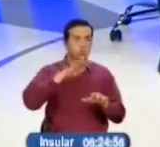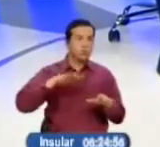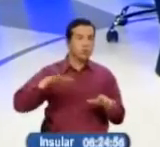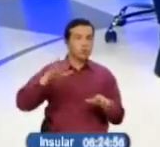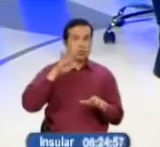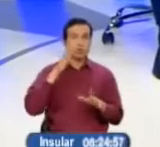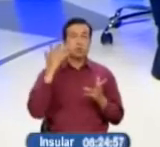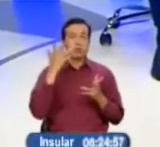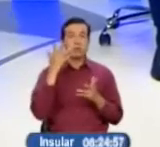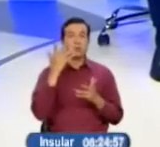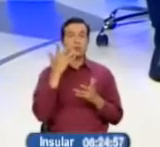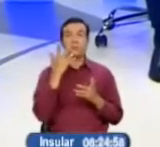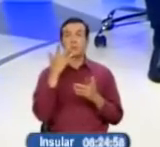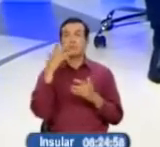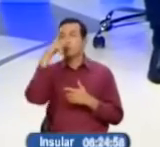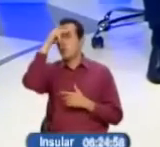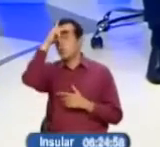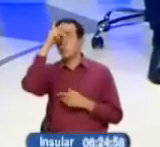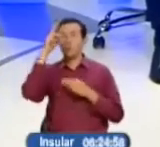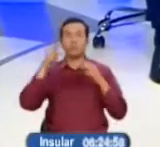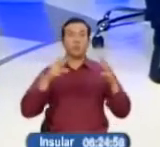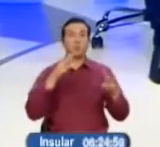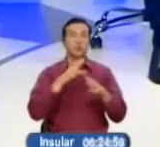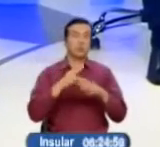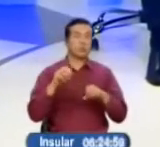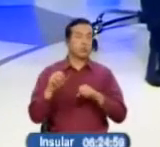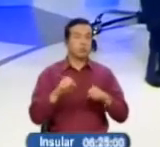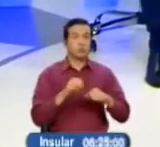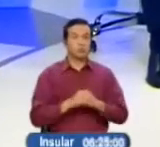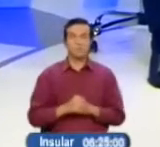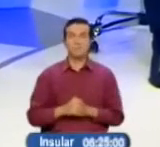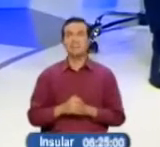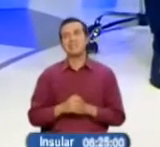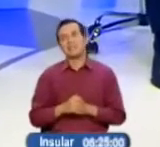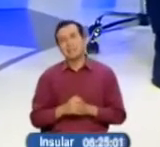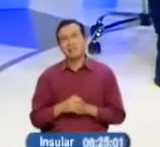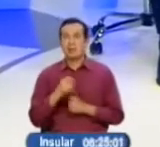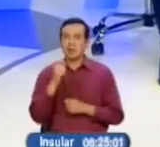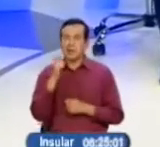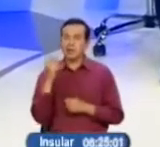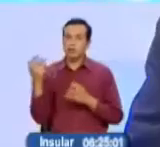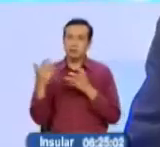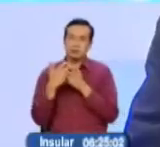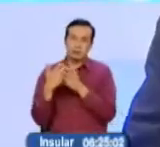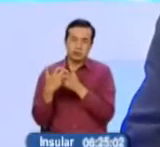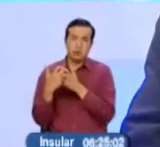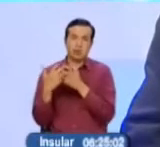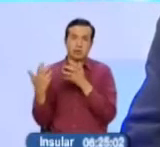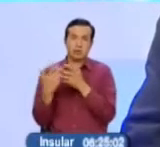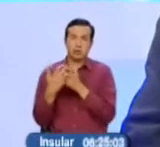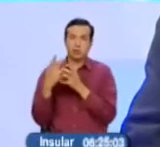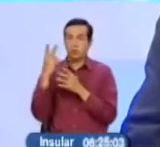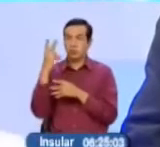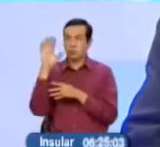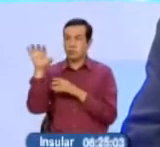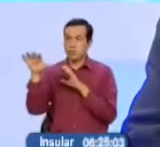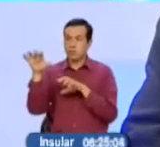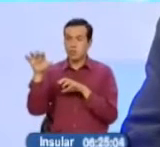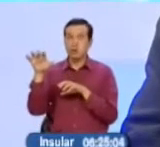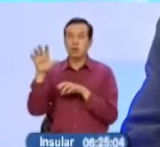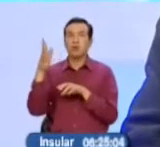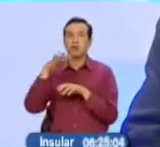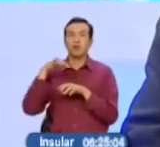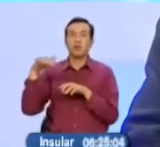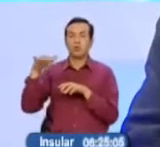no solamente con países vecinos, sino en el mundo entero? Bueno, tienen una cierta relación en el sentido de que en los dos casos estamos